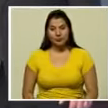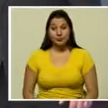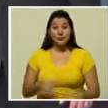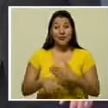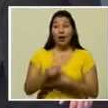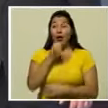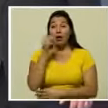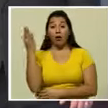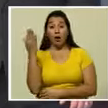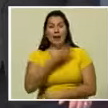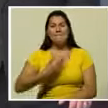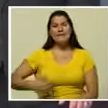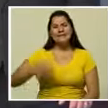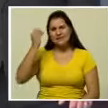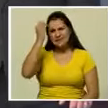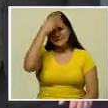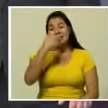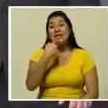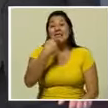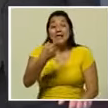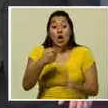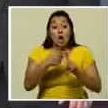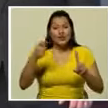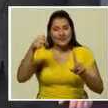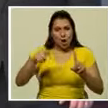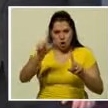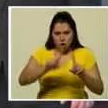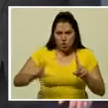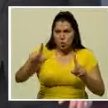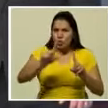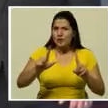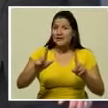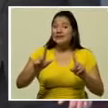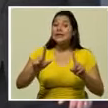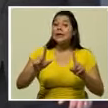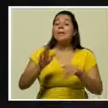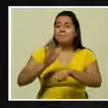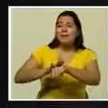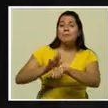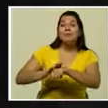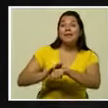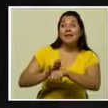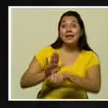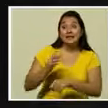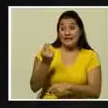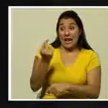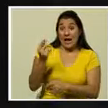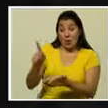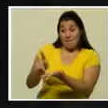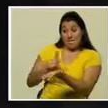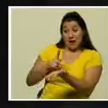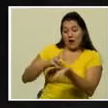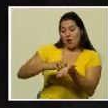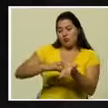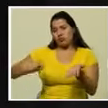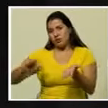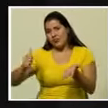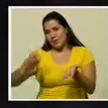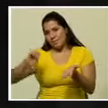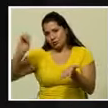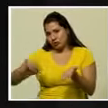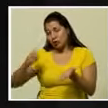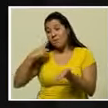discurso, el presidente Carlos Alvarado dijo que desde este lunes dejará de percibir 10% de su salario como parte de la contribución solidaria